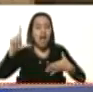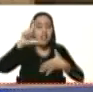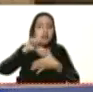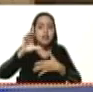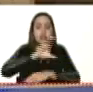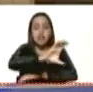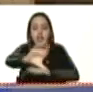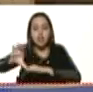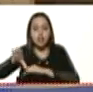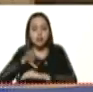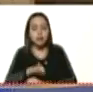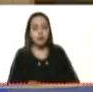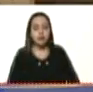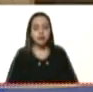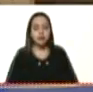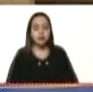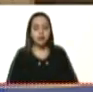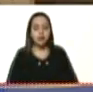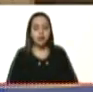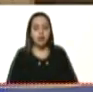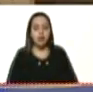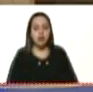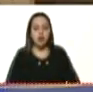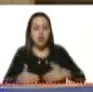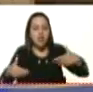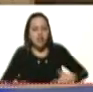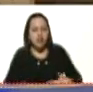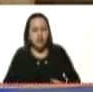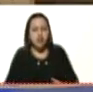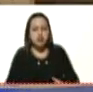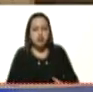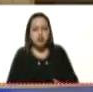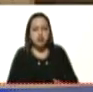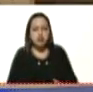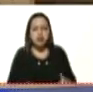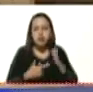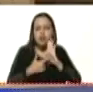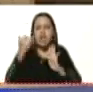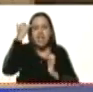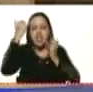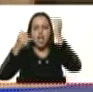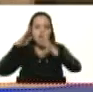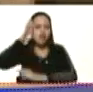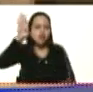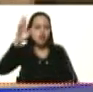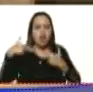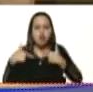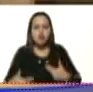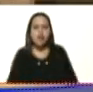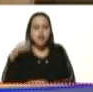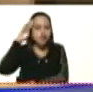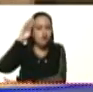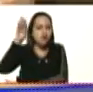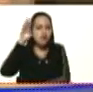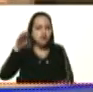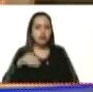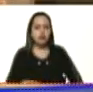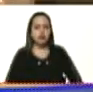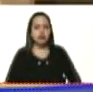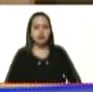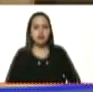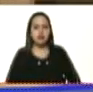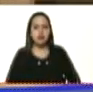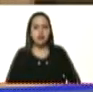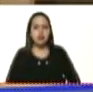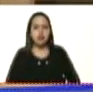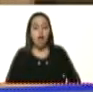Caribe. Una lucha por las ideas del futuro, una lucha por la humanidad del futuro, entre la